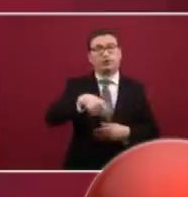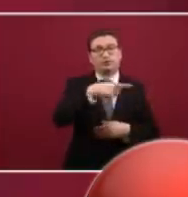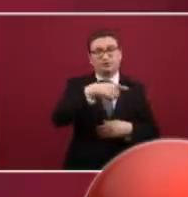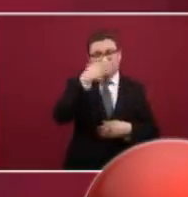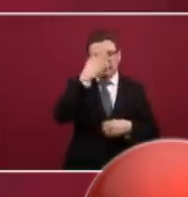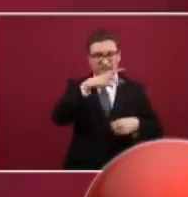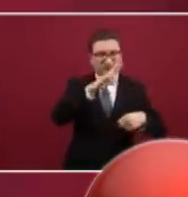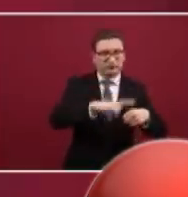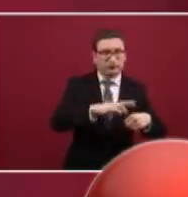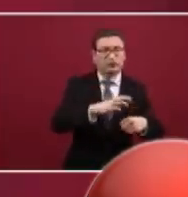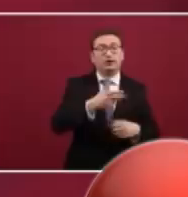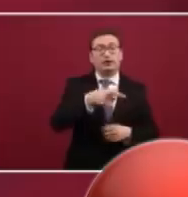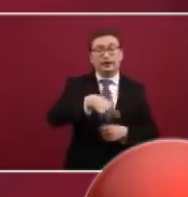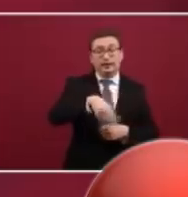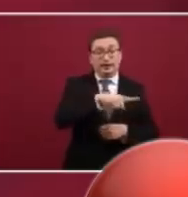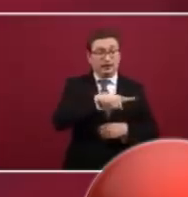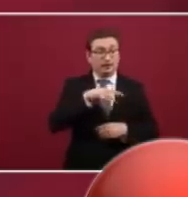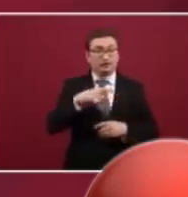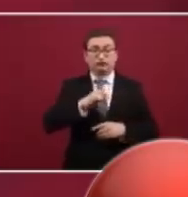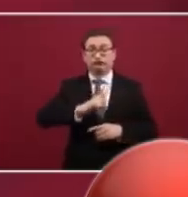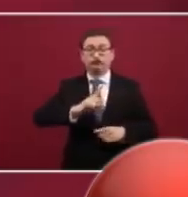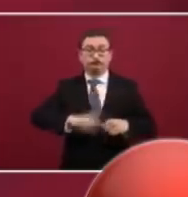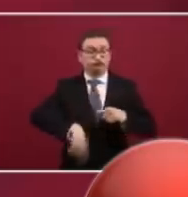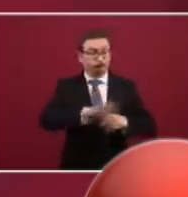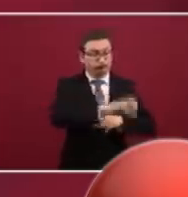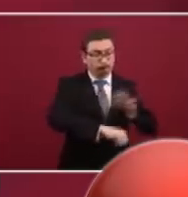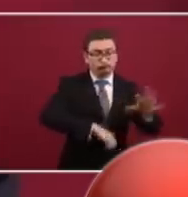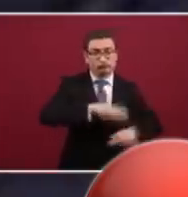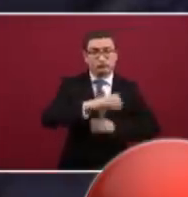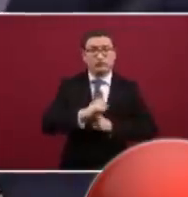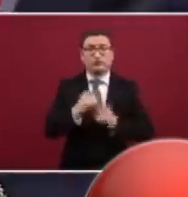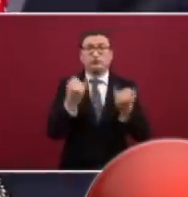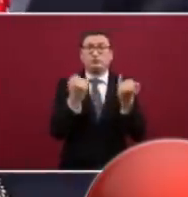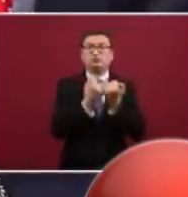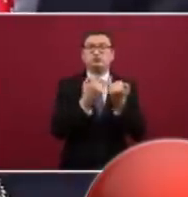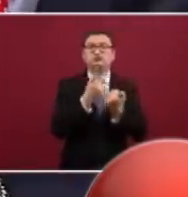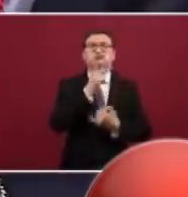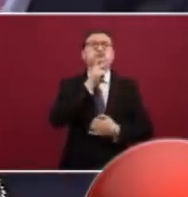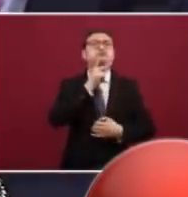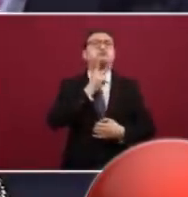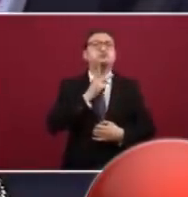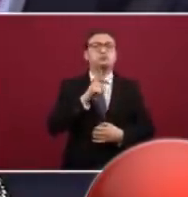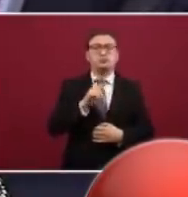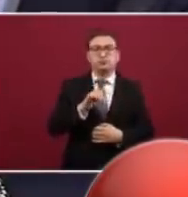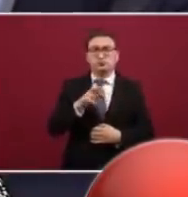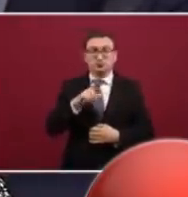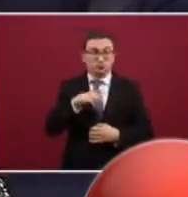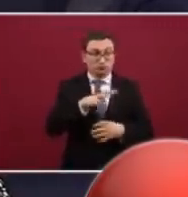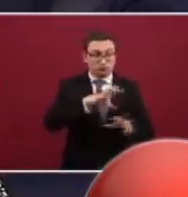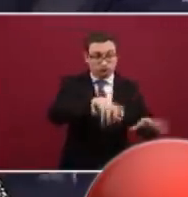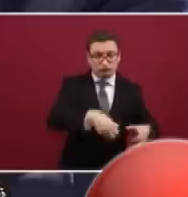petróleo para beneficio de los mexicanos y, por si fuese poco,